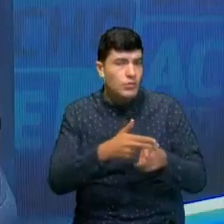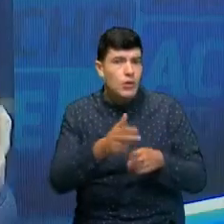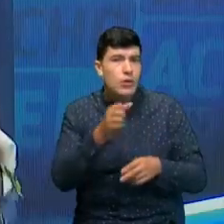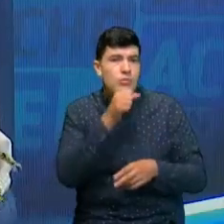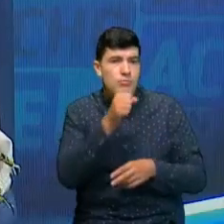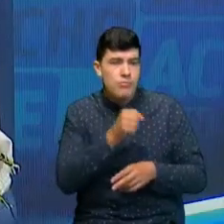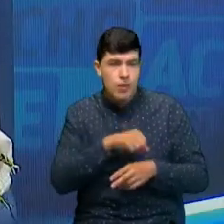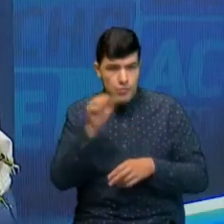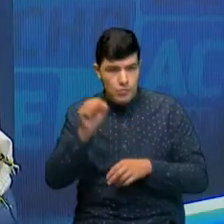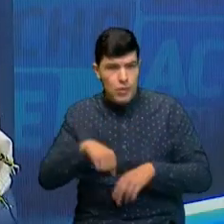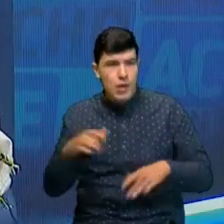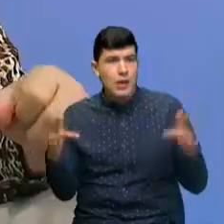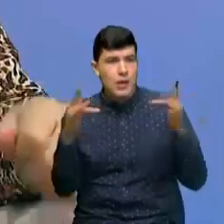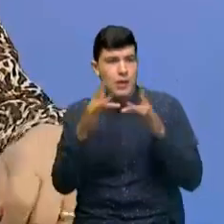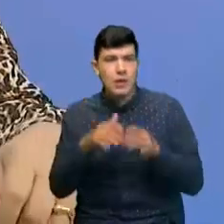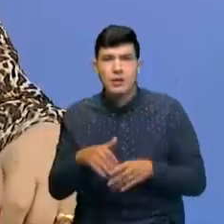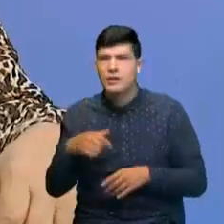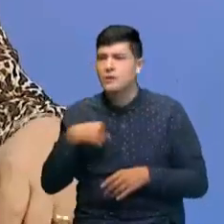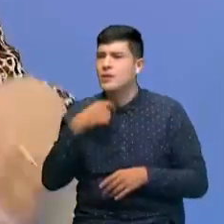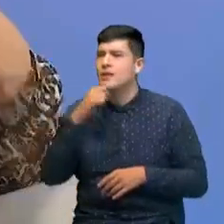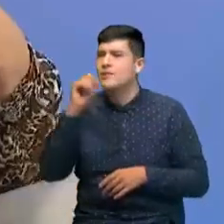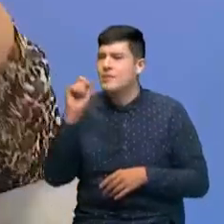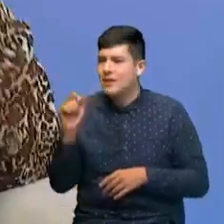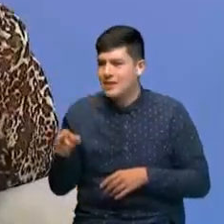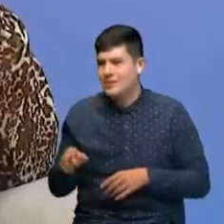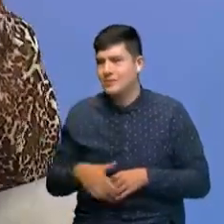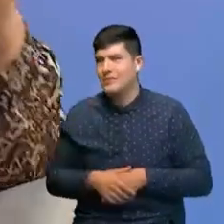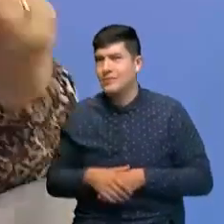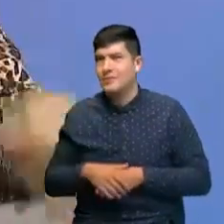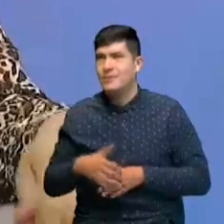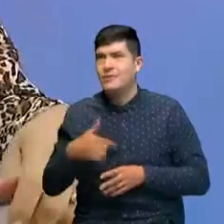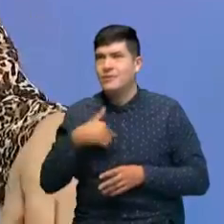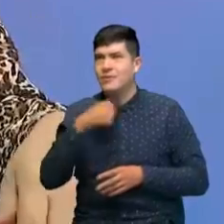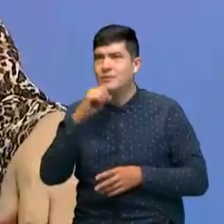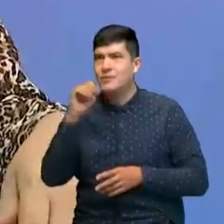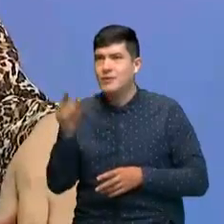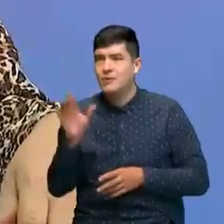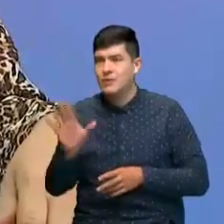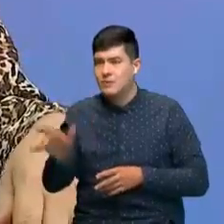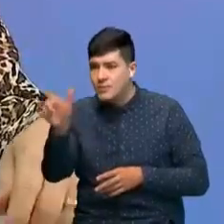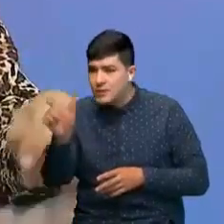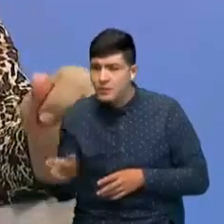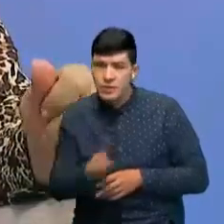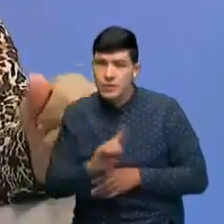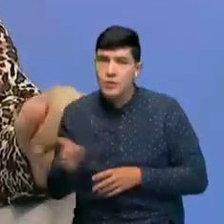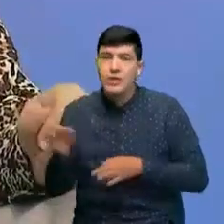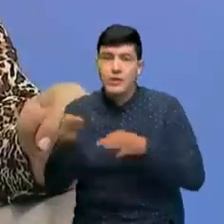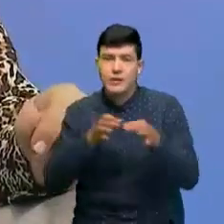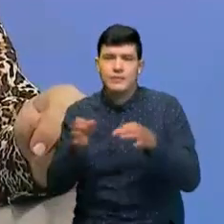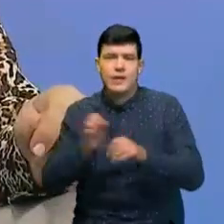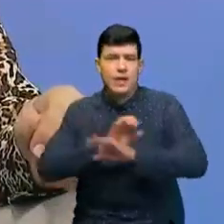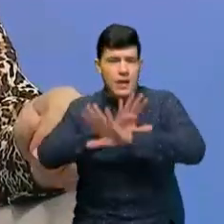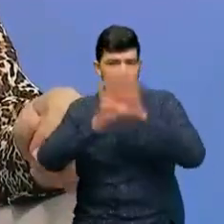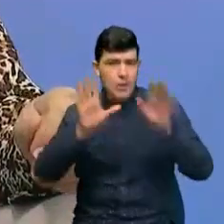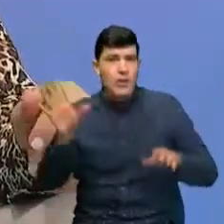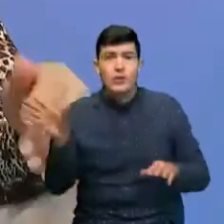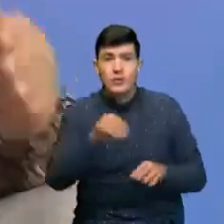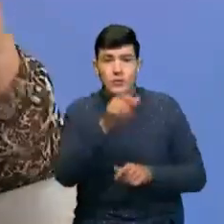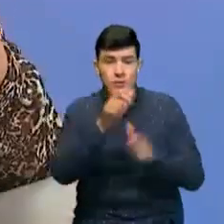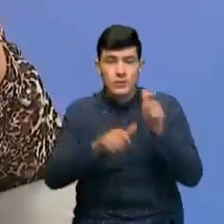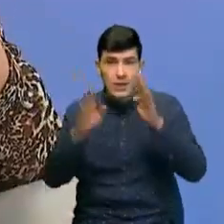totalmente compatibles o no? Ahí era donde yo le iba a aclarar y por eso no solamente para don Hernando, sino para todos los que estén escuchando el programa,